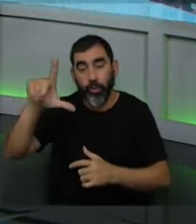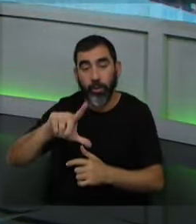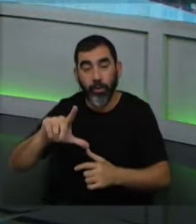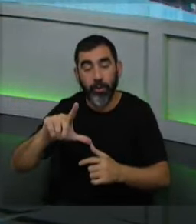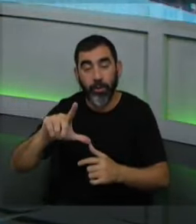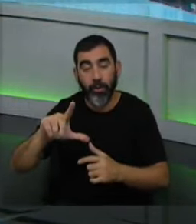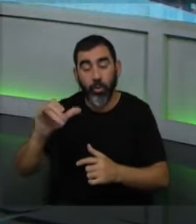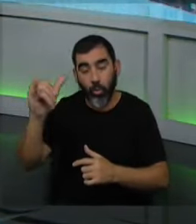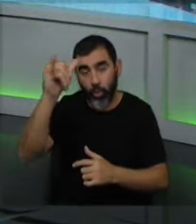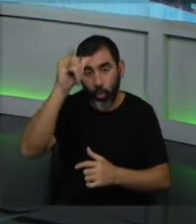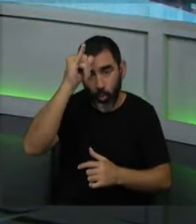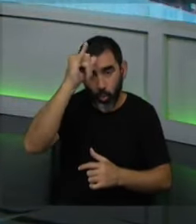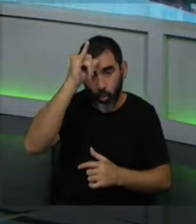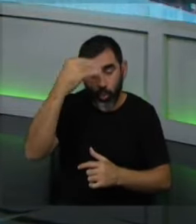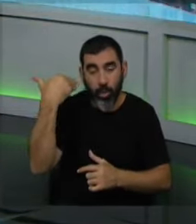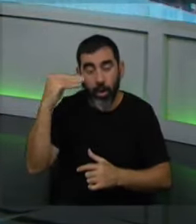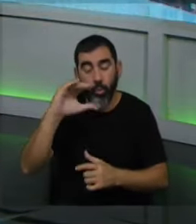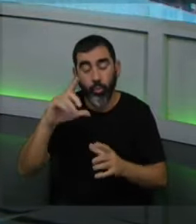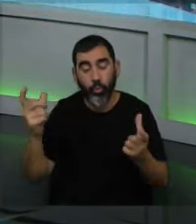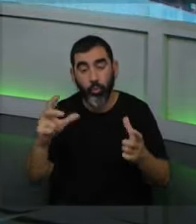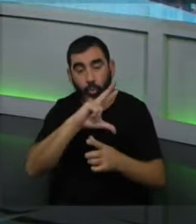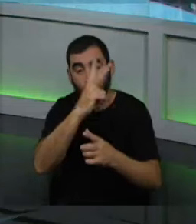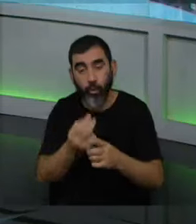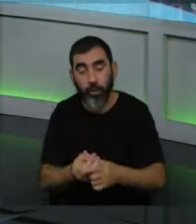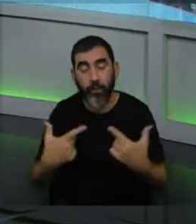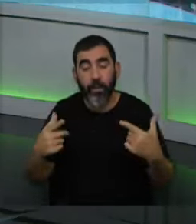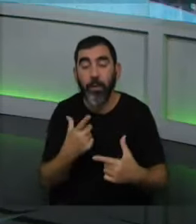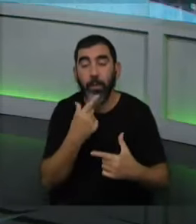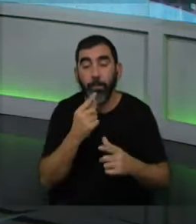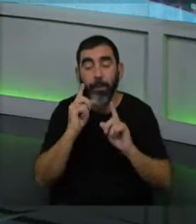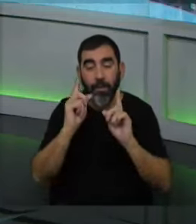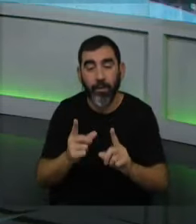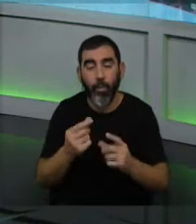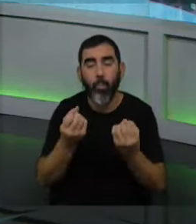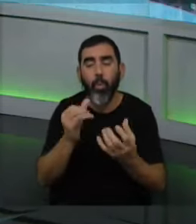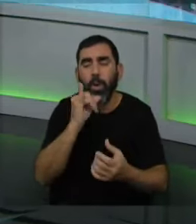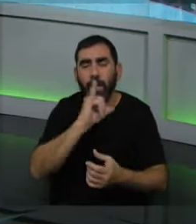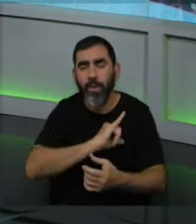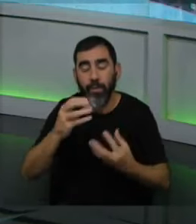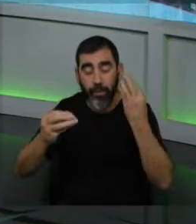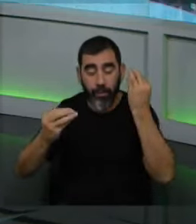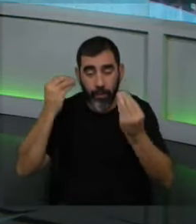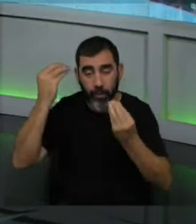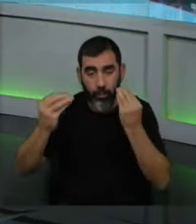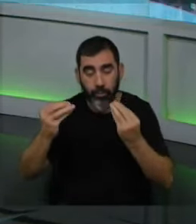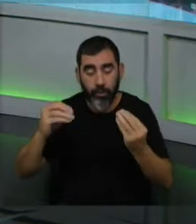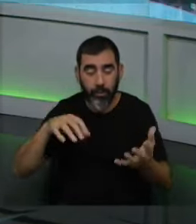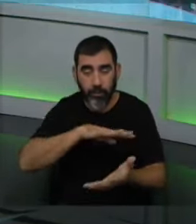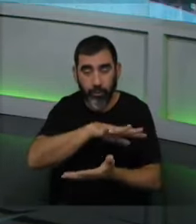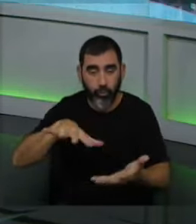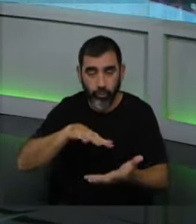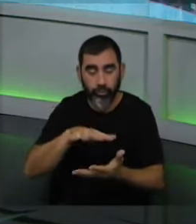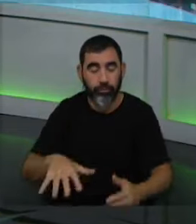zona de Colón autoridades del codicen y del Ministerio del interior también por las denuncias y preocupación de la comunidad por